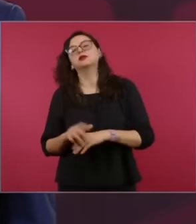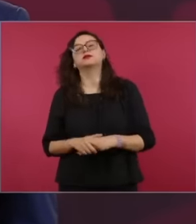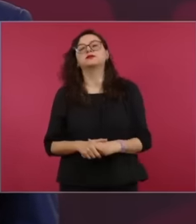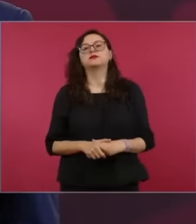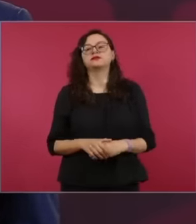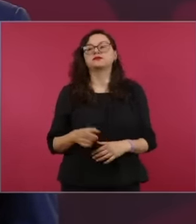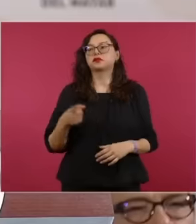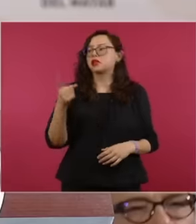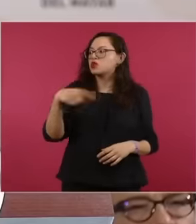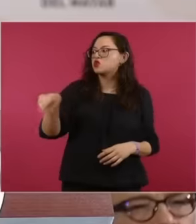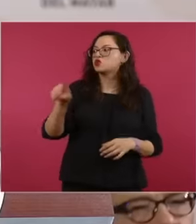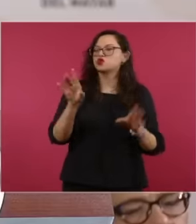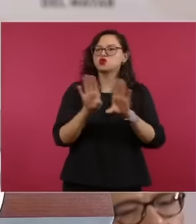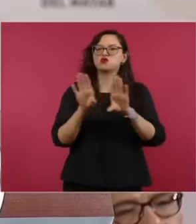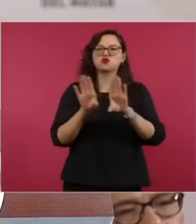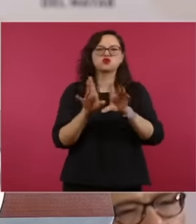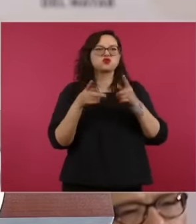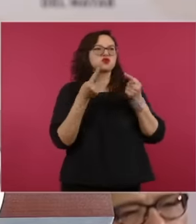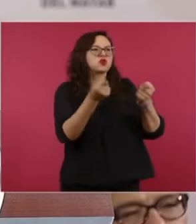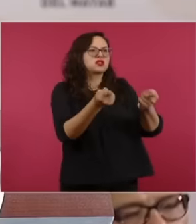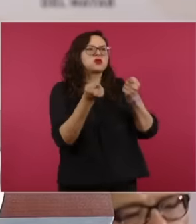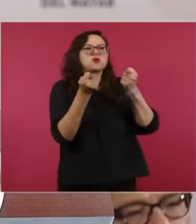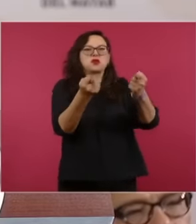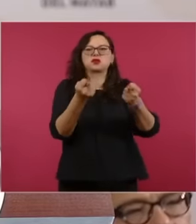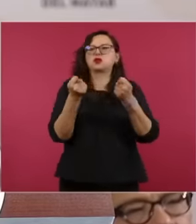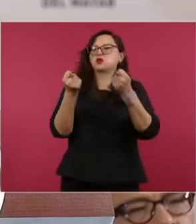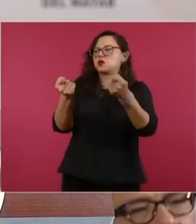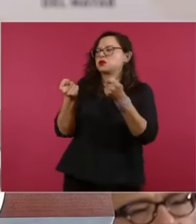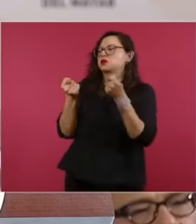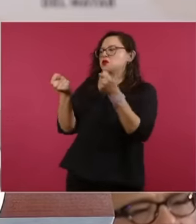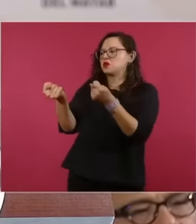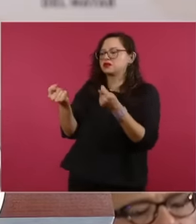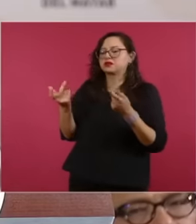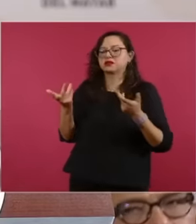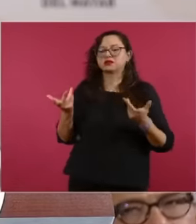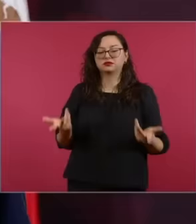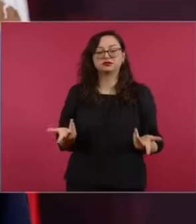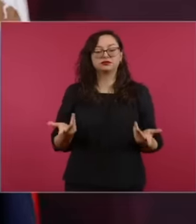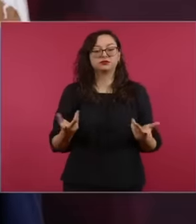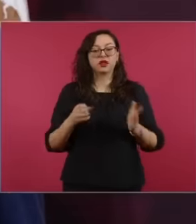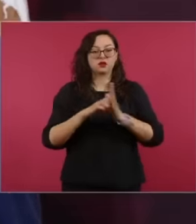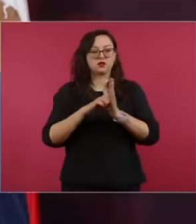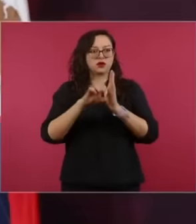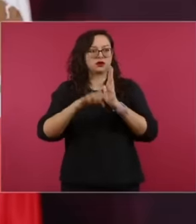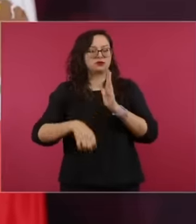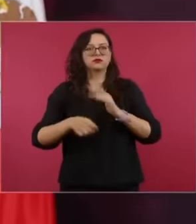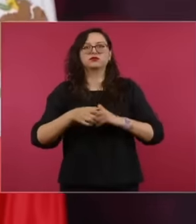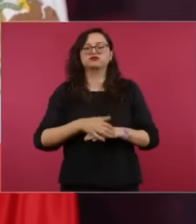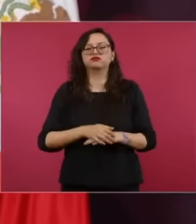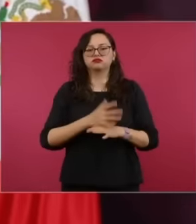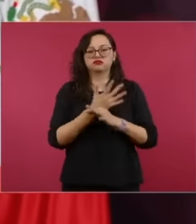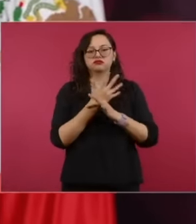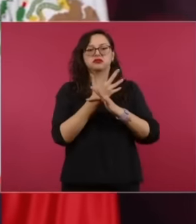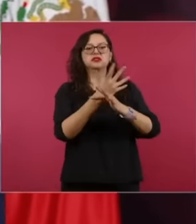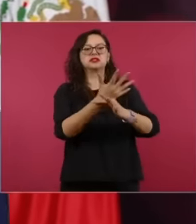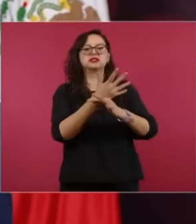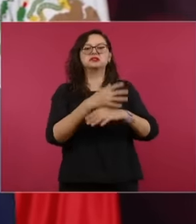Eso es lo que predomina. Entonces, cuando dicen guerra sucia,